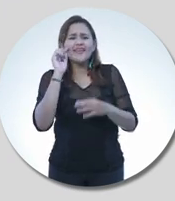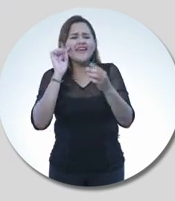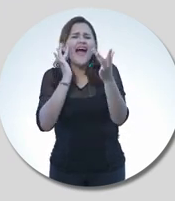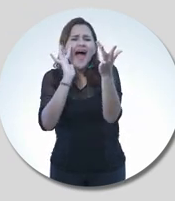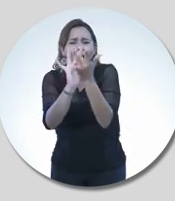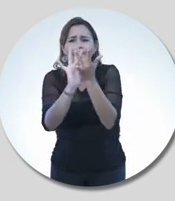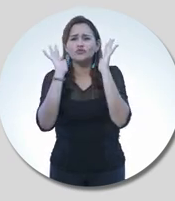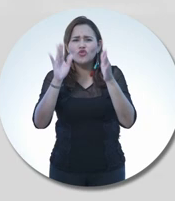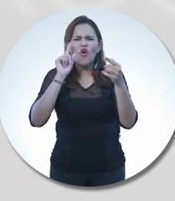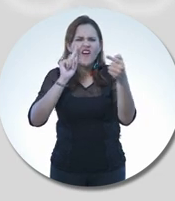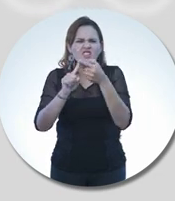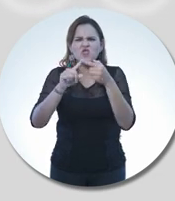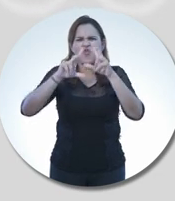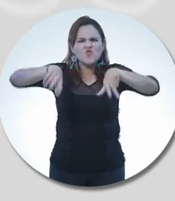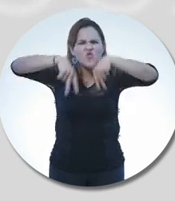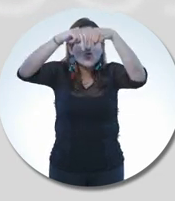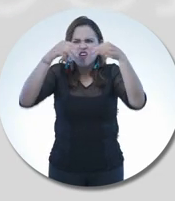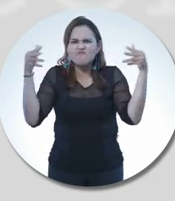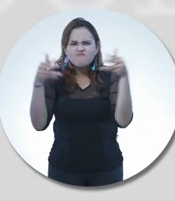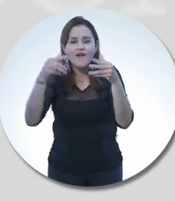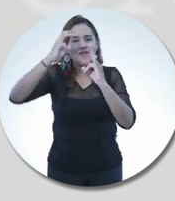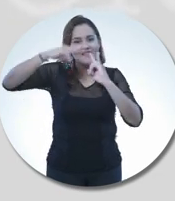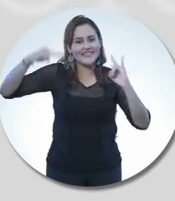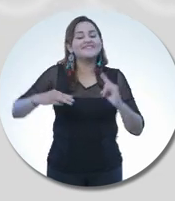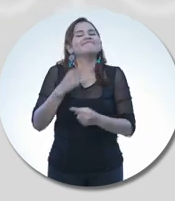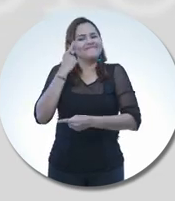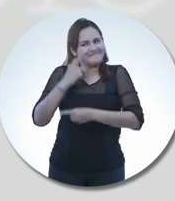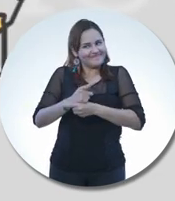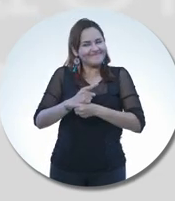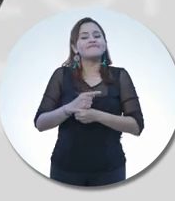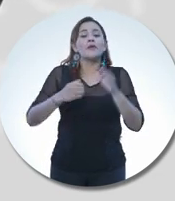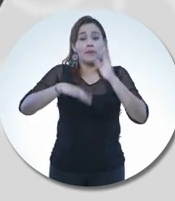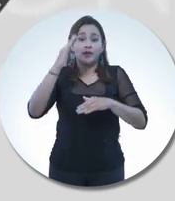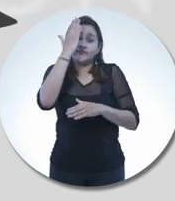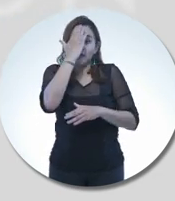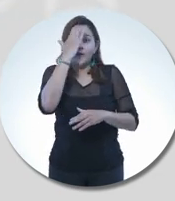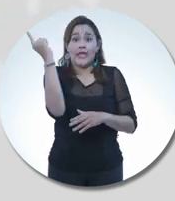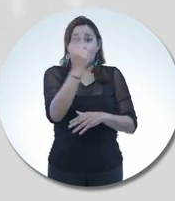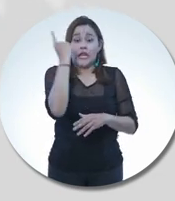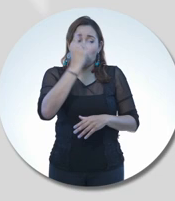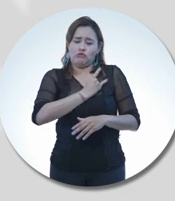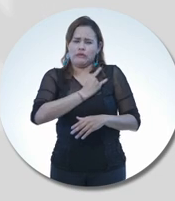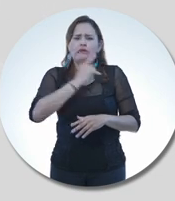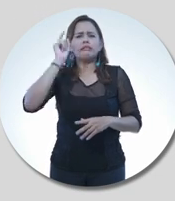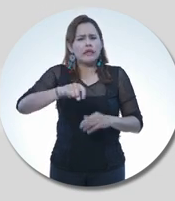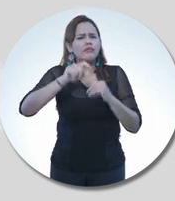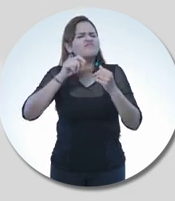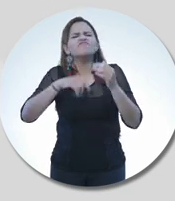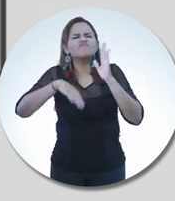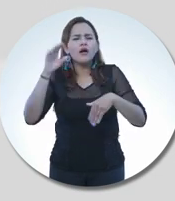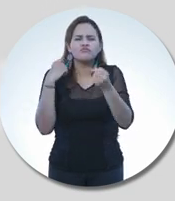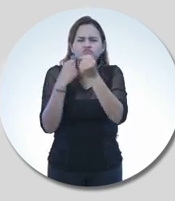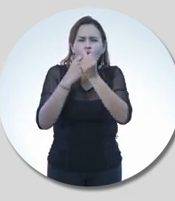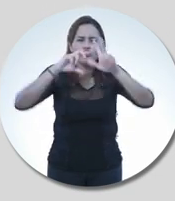magdalena una institución de alta calidad se reconoce por su compromiso con sus respectivos entornos en el desarrollo de sus